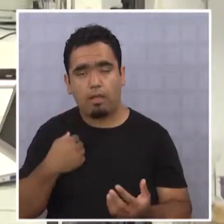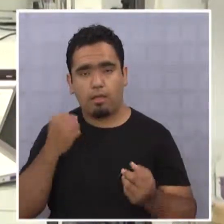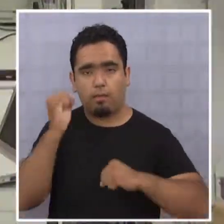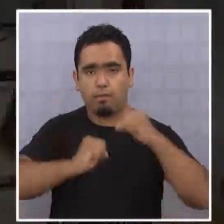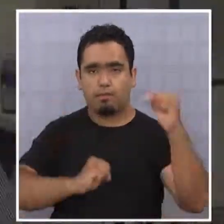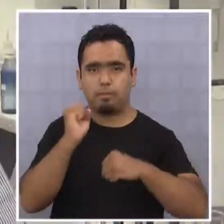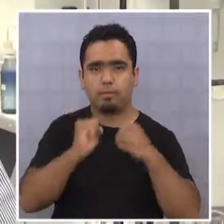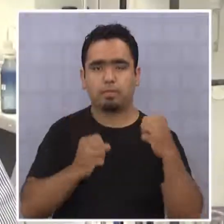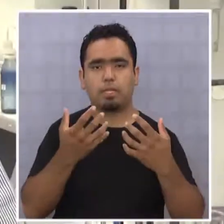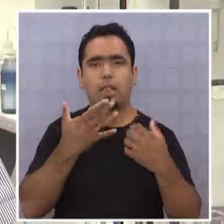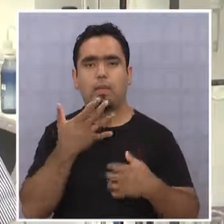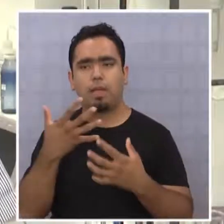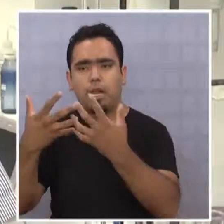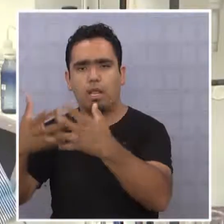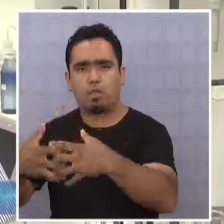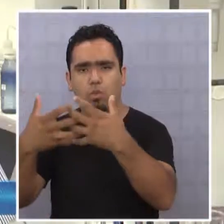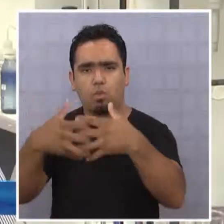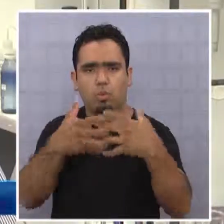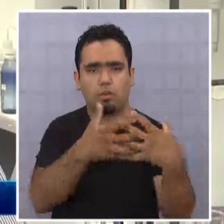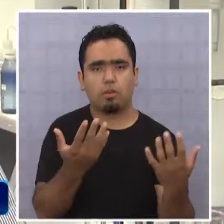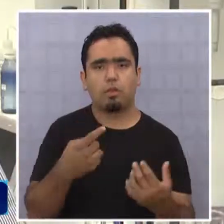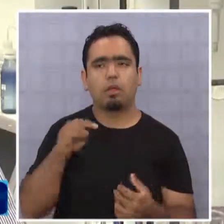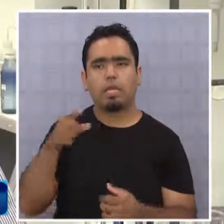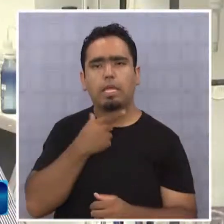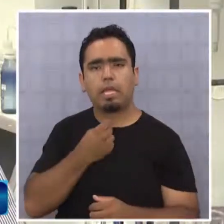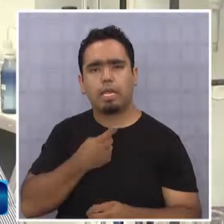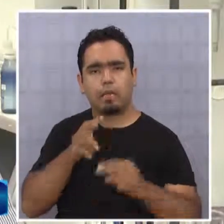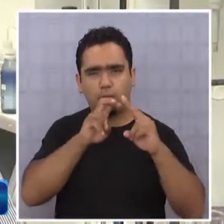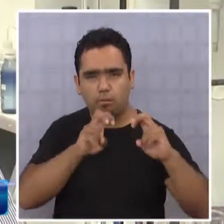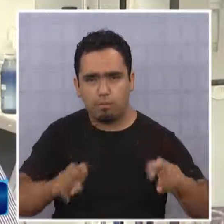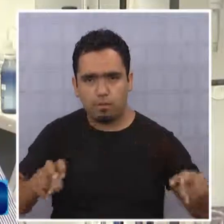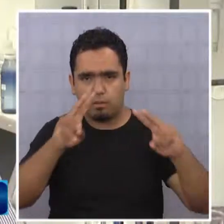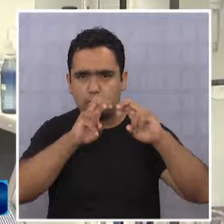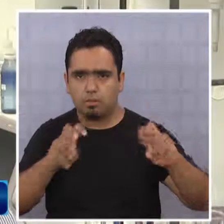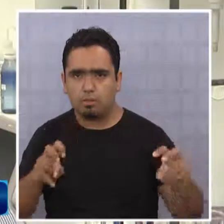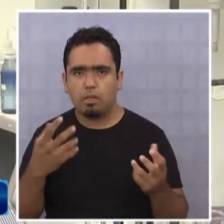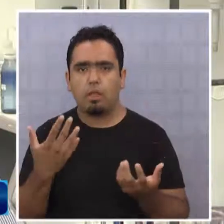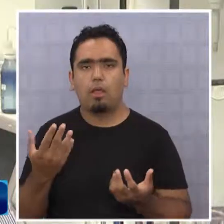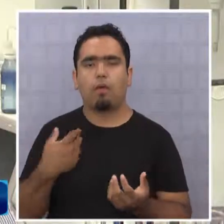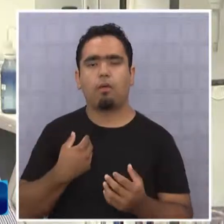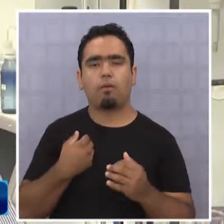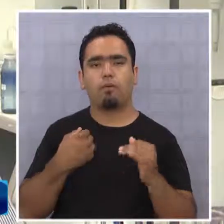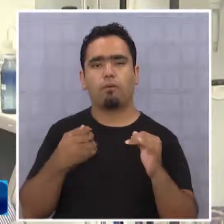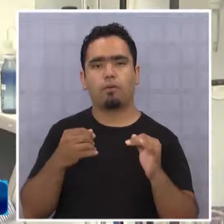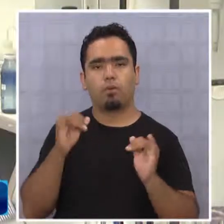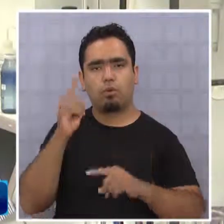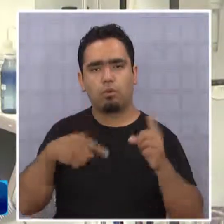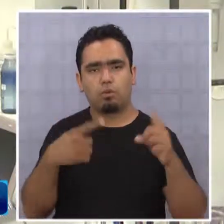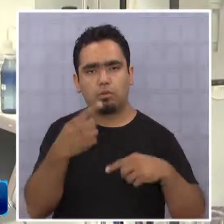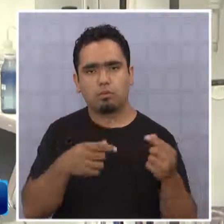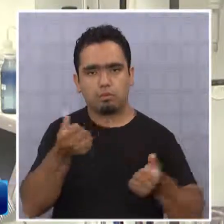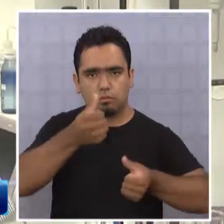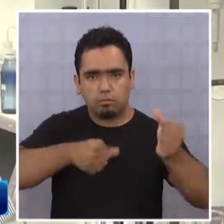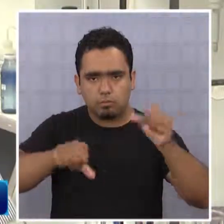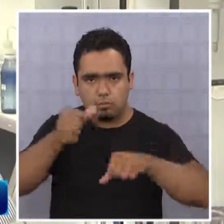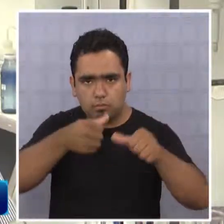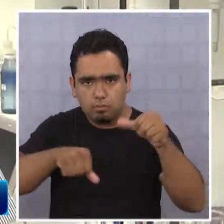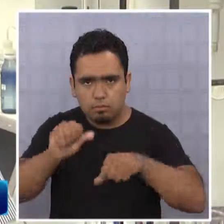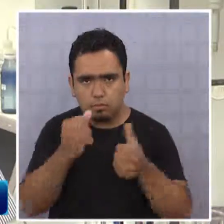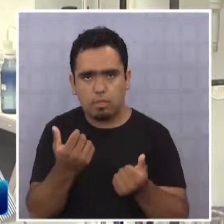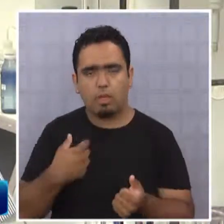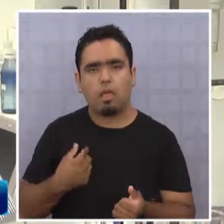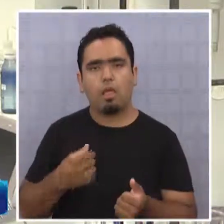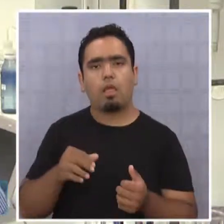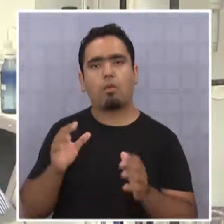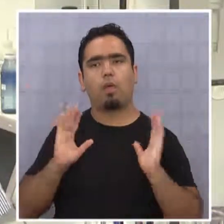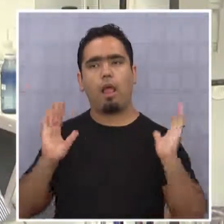las empresas, tanto las industrias farmacéuticas, es que se haga una investigación o una síntesis de productos farmacéuticos